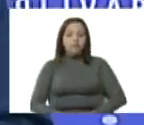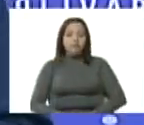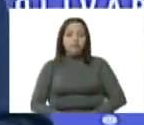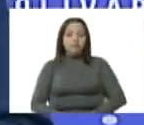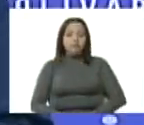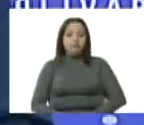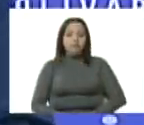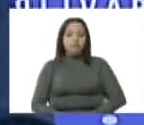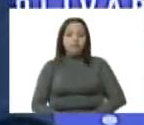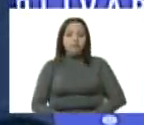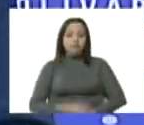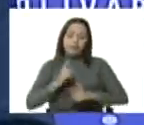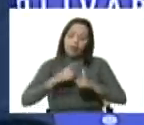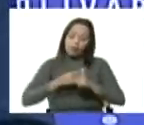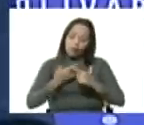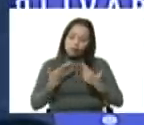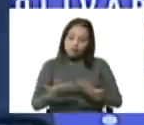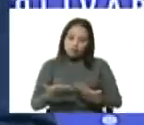Así que,